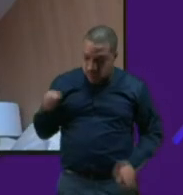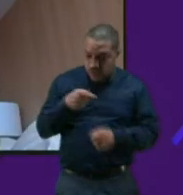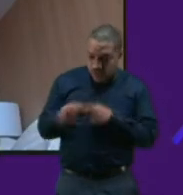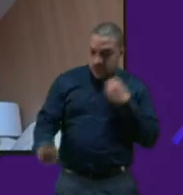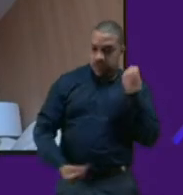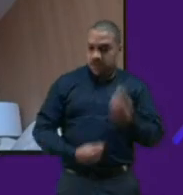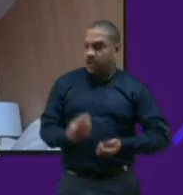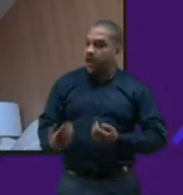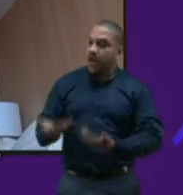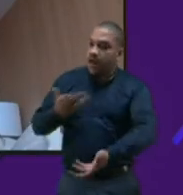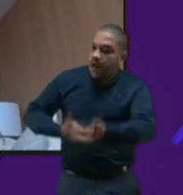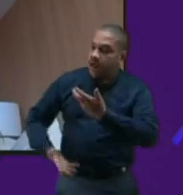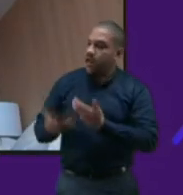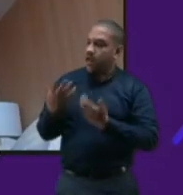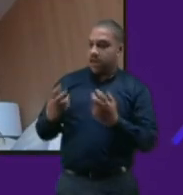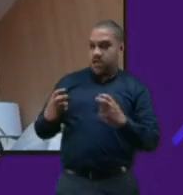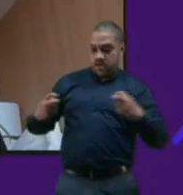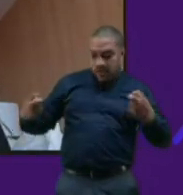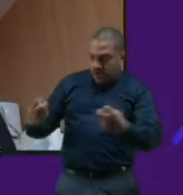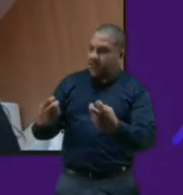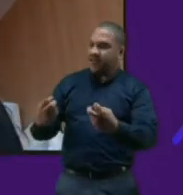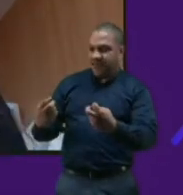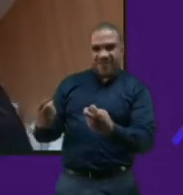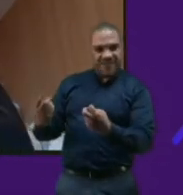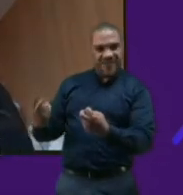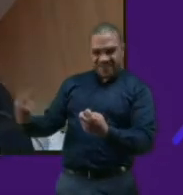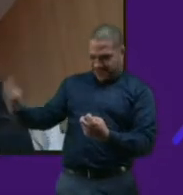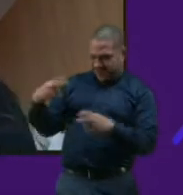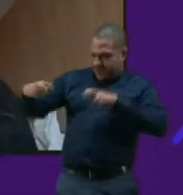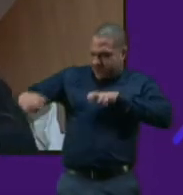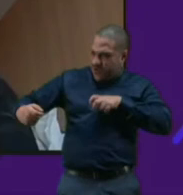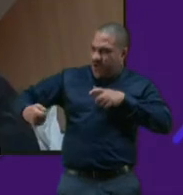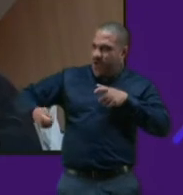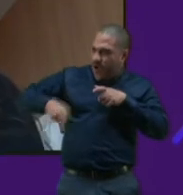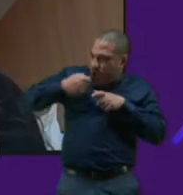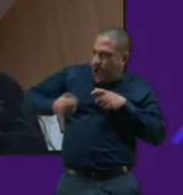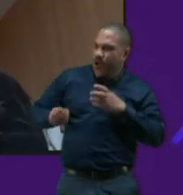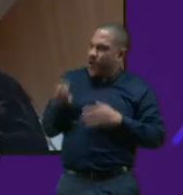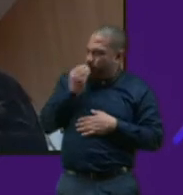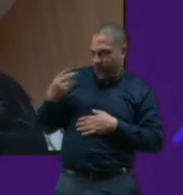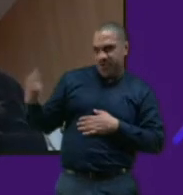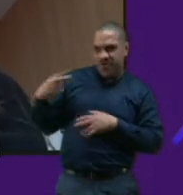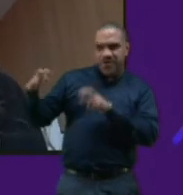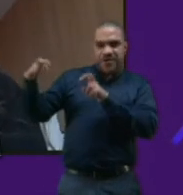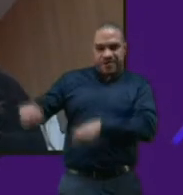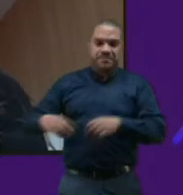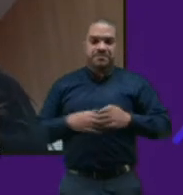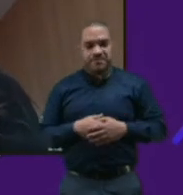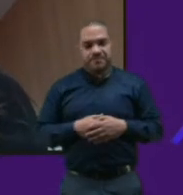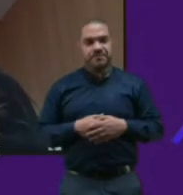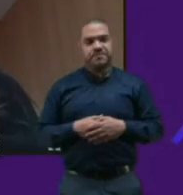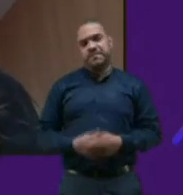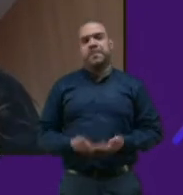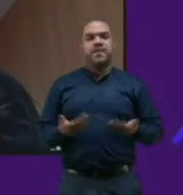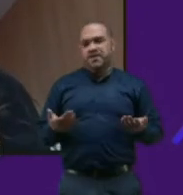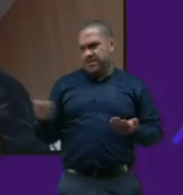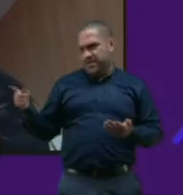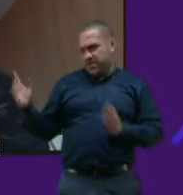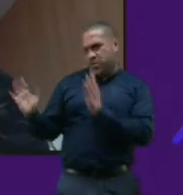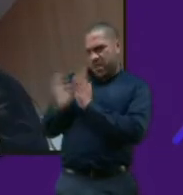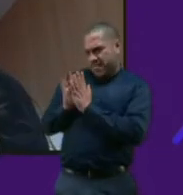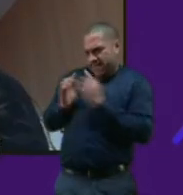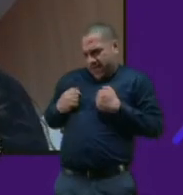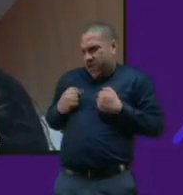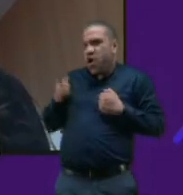privada. Dani, qué rico tenerte acá, qué felicidad. Cuéntanos, cuéntale a la gente, porque yo ya conozco un poquito más